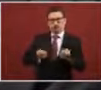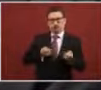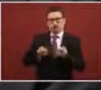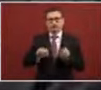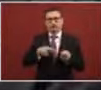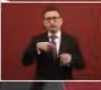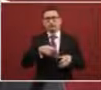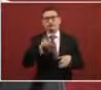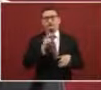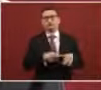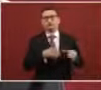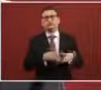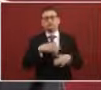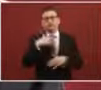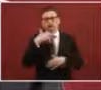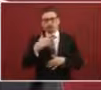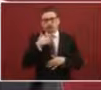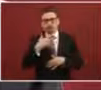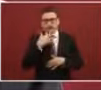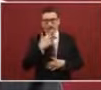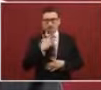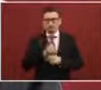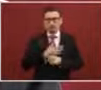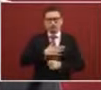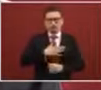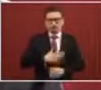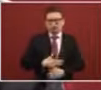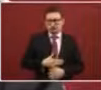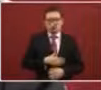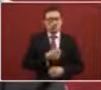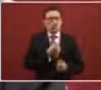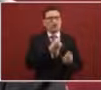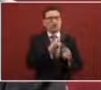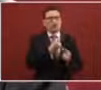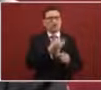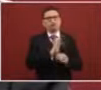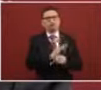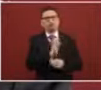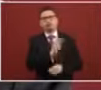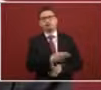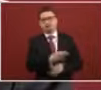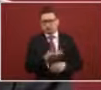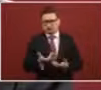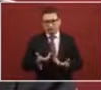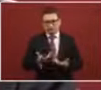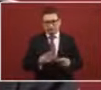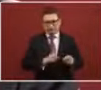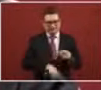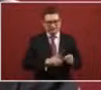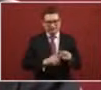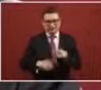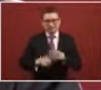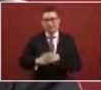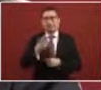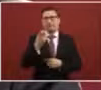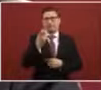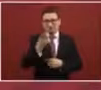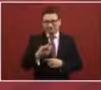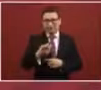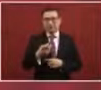corrupto, de injusticias y de privilegios. Y eso, pues, causa